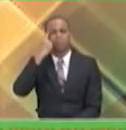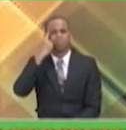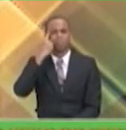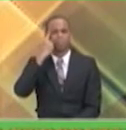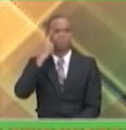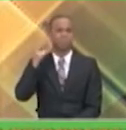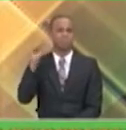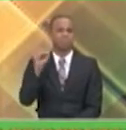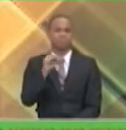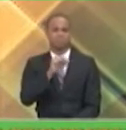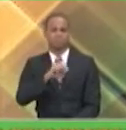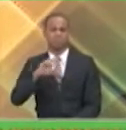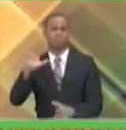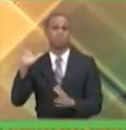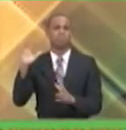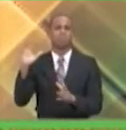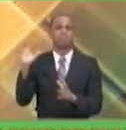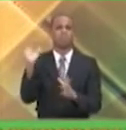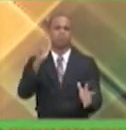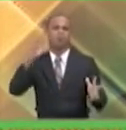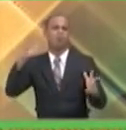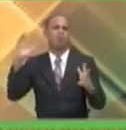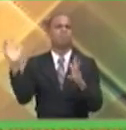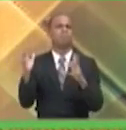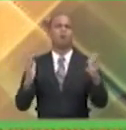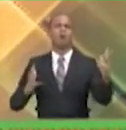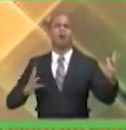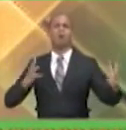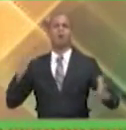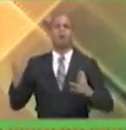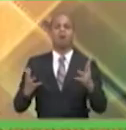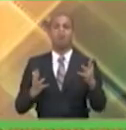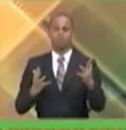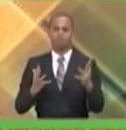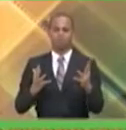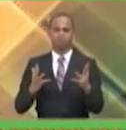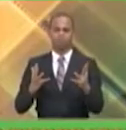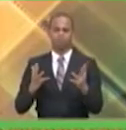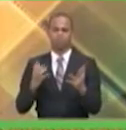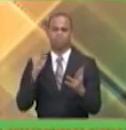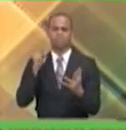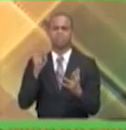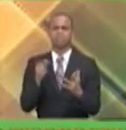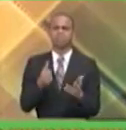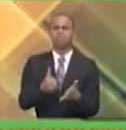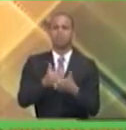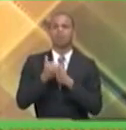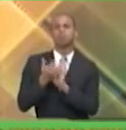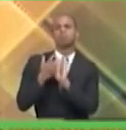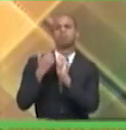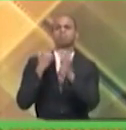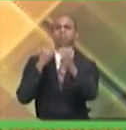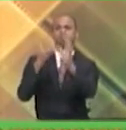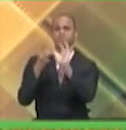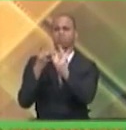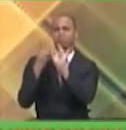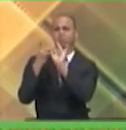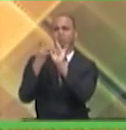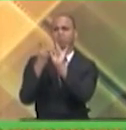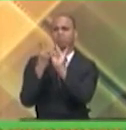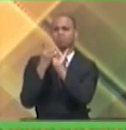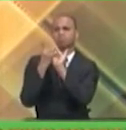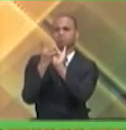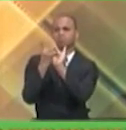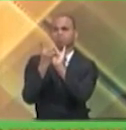que los vientos de tormenta me impulsaran más hacia ti. Al